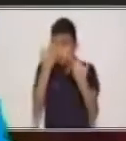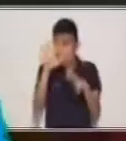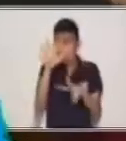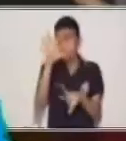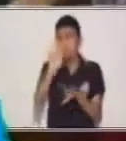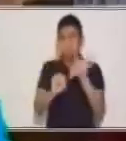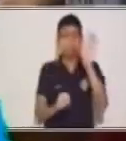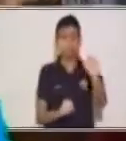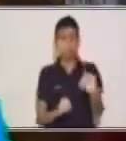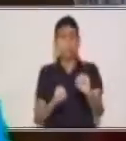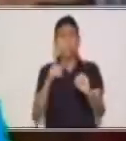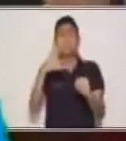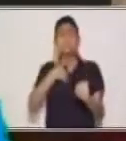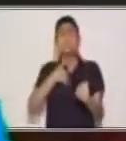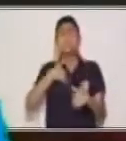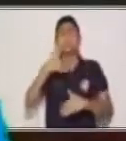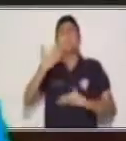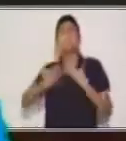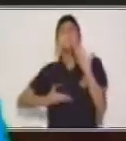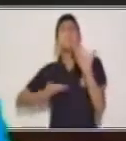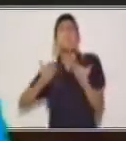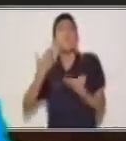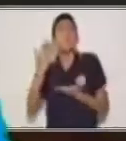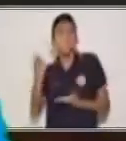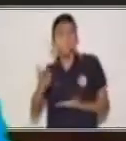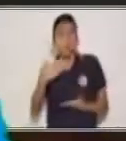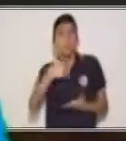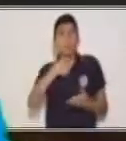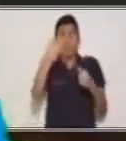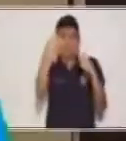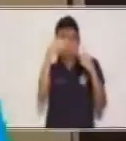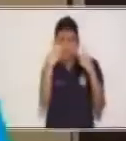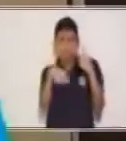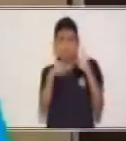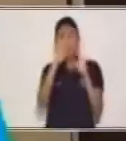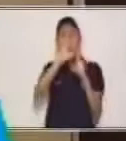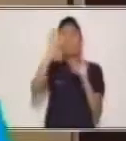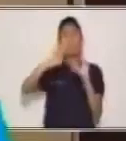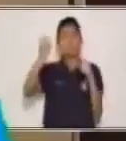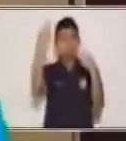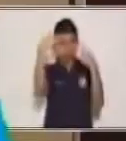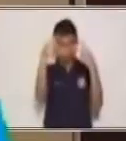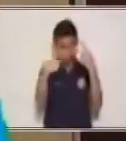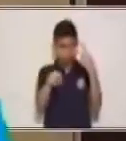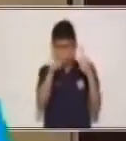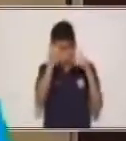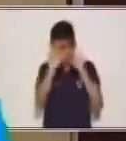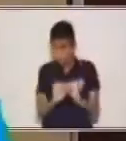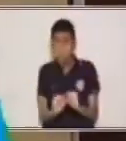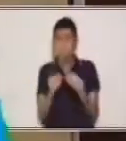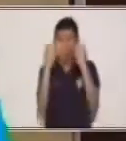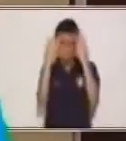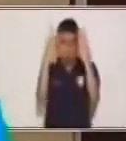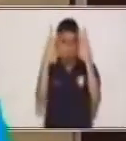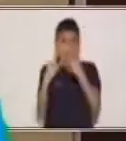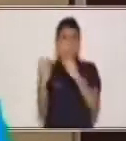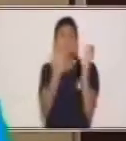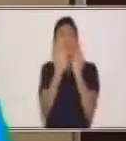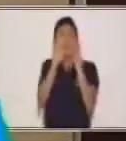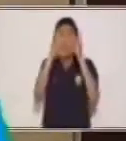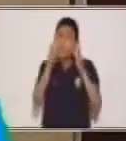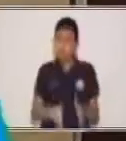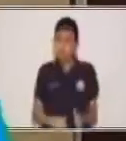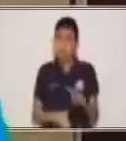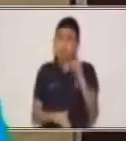tenemos un poema. El poema tiene diferentes tipos de oraciones que nosotros podemos estudiar. Sería bueno que